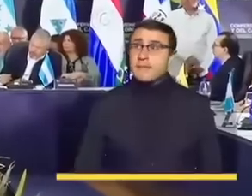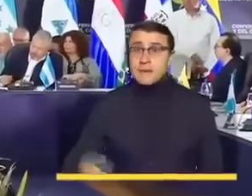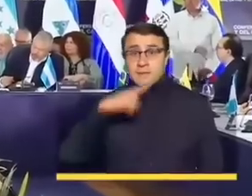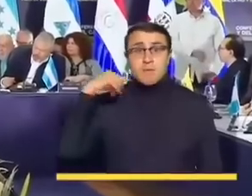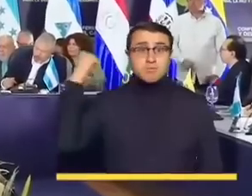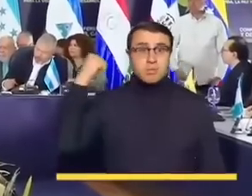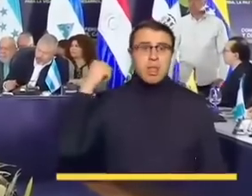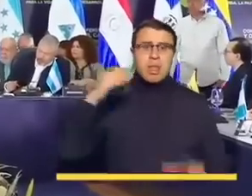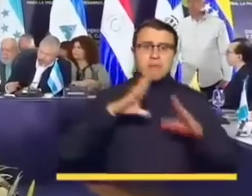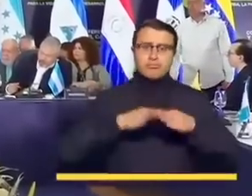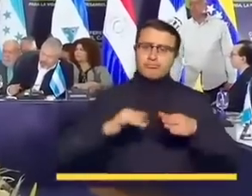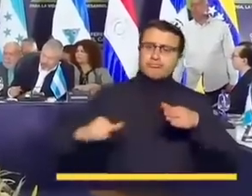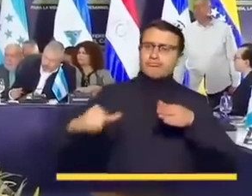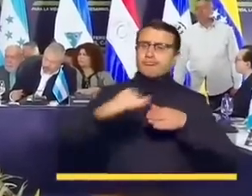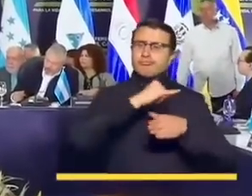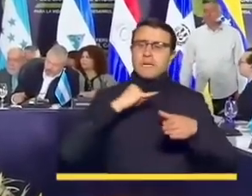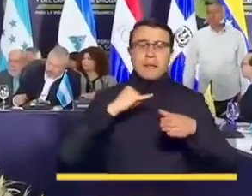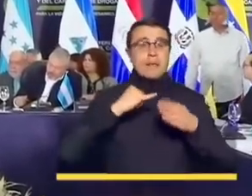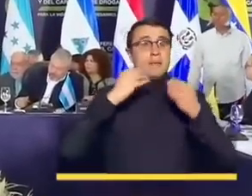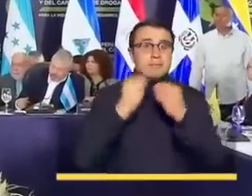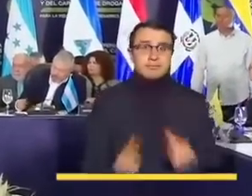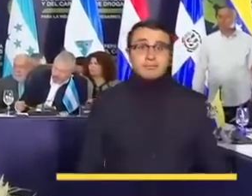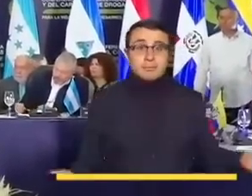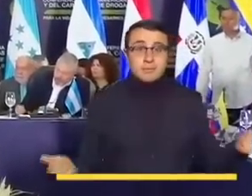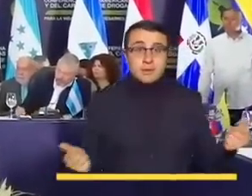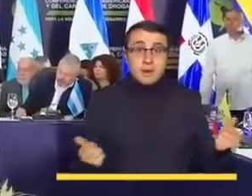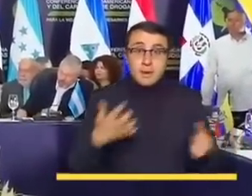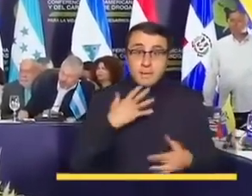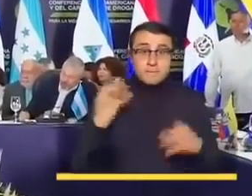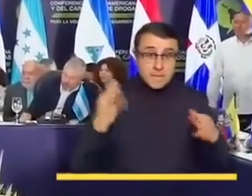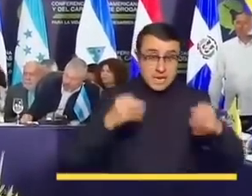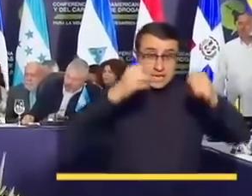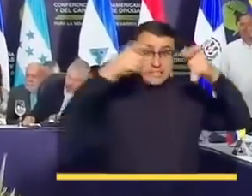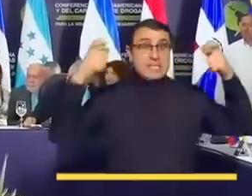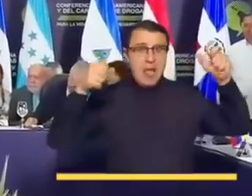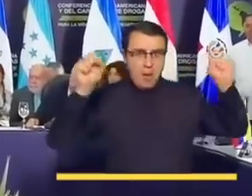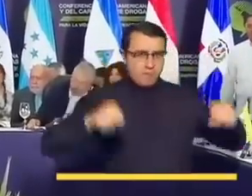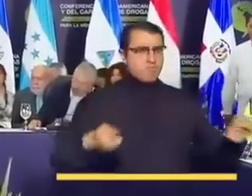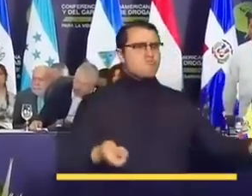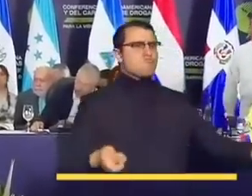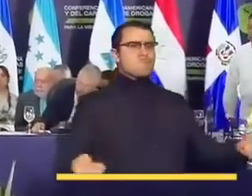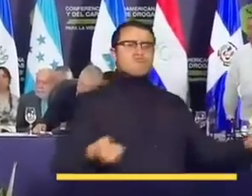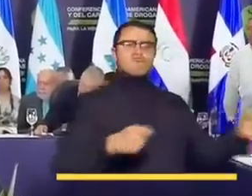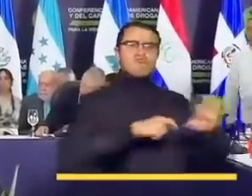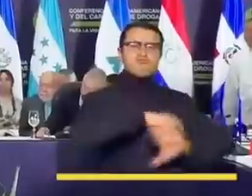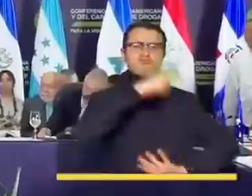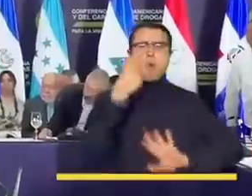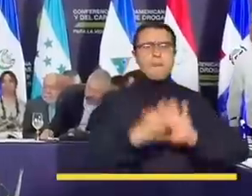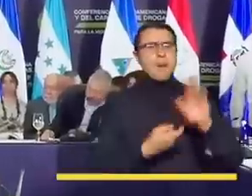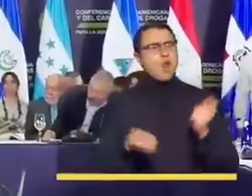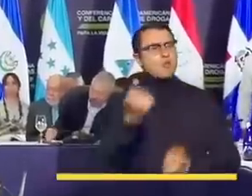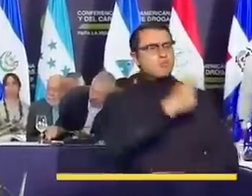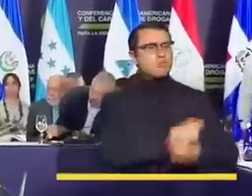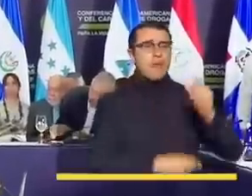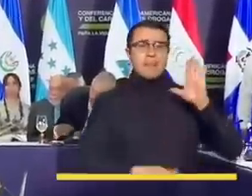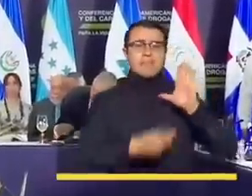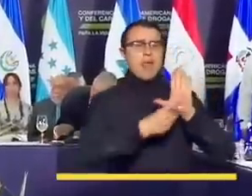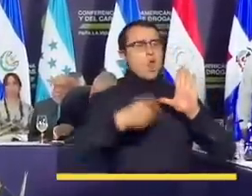Fracasó. Ese mundo no era cierto. No se puede acabar el mercado por